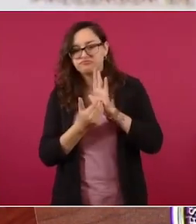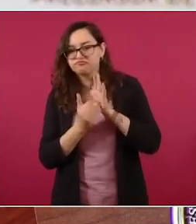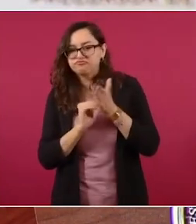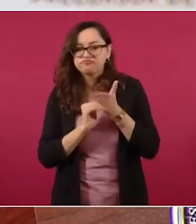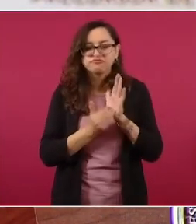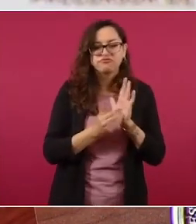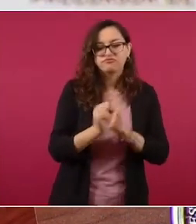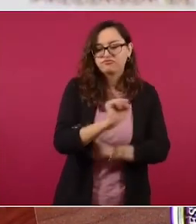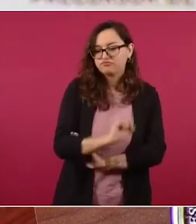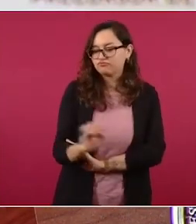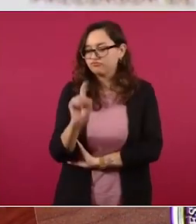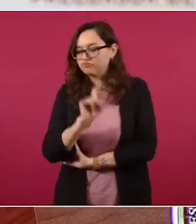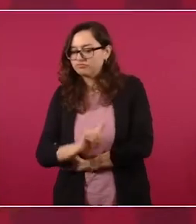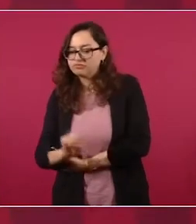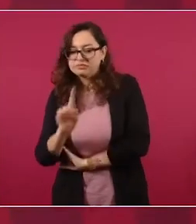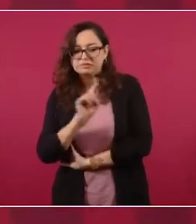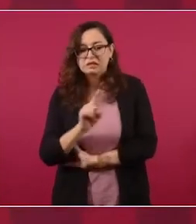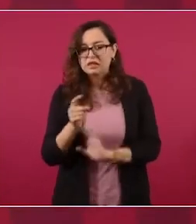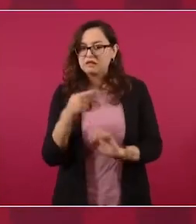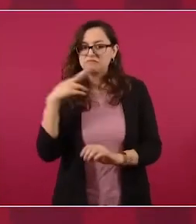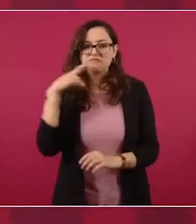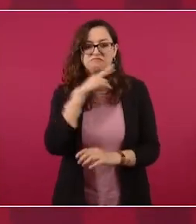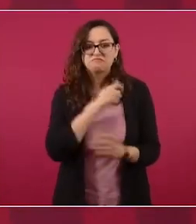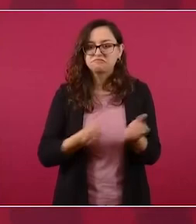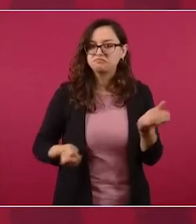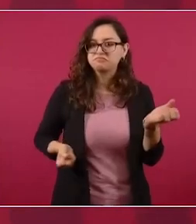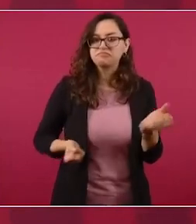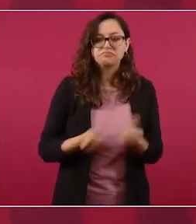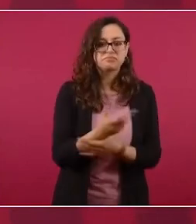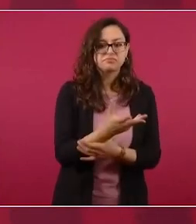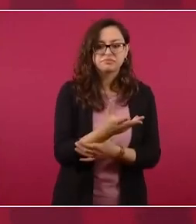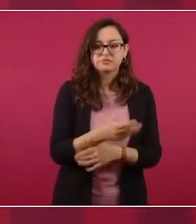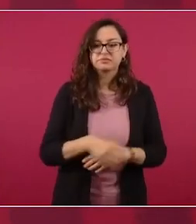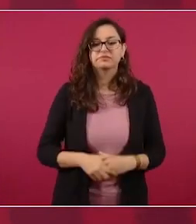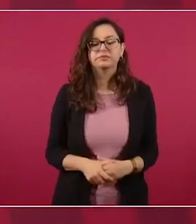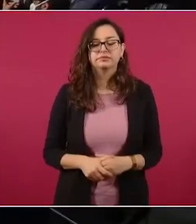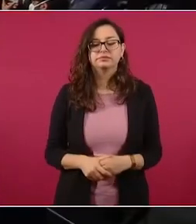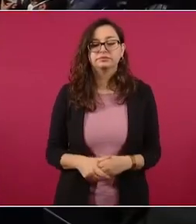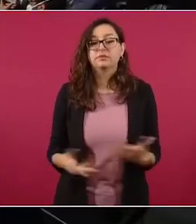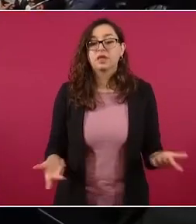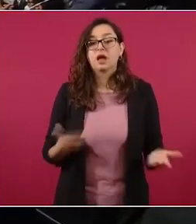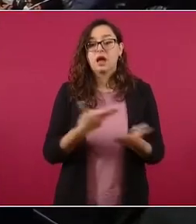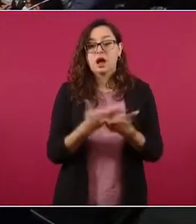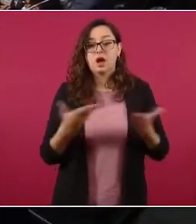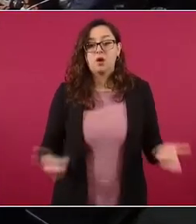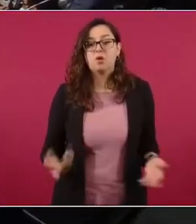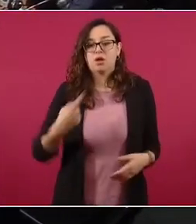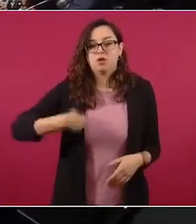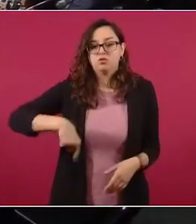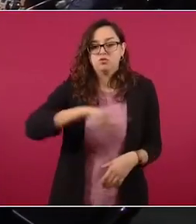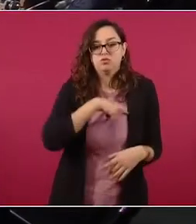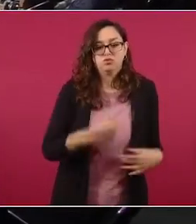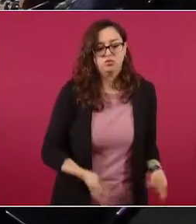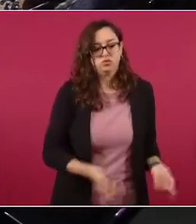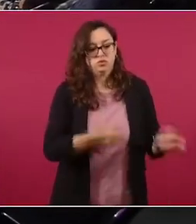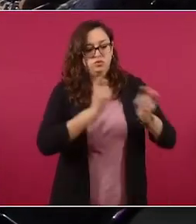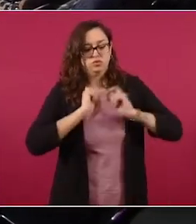un fin de semana. A nosotros nos los han querido hacer como 5 veces